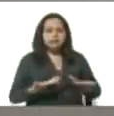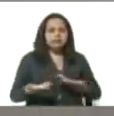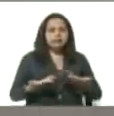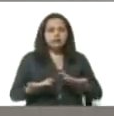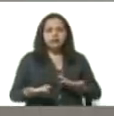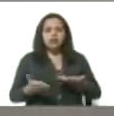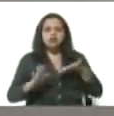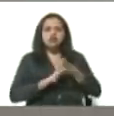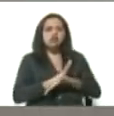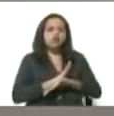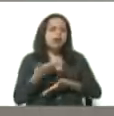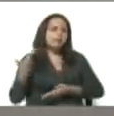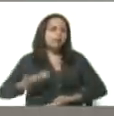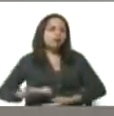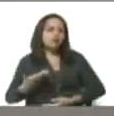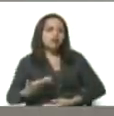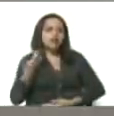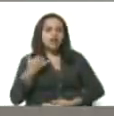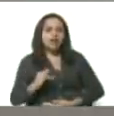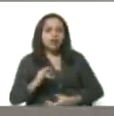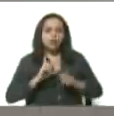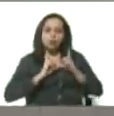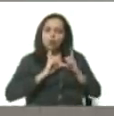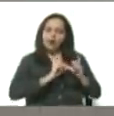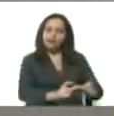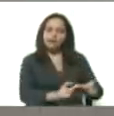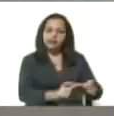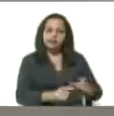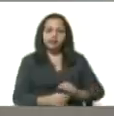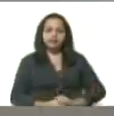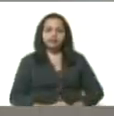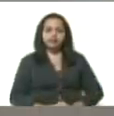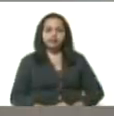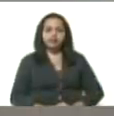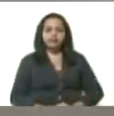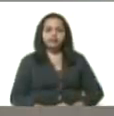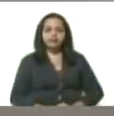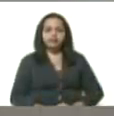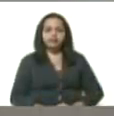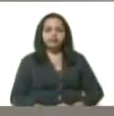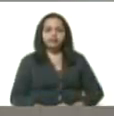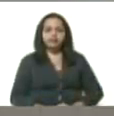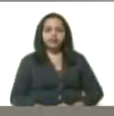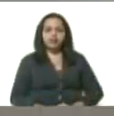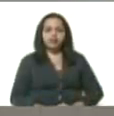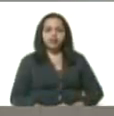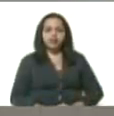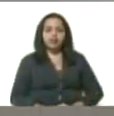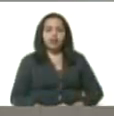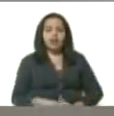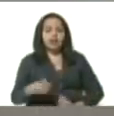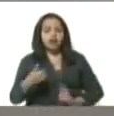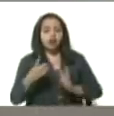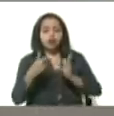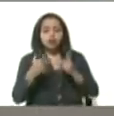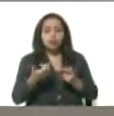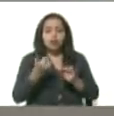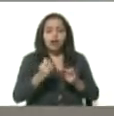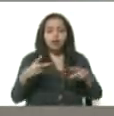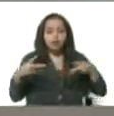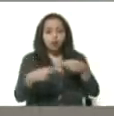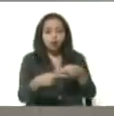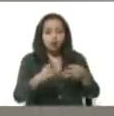justamente del papel que juega la cuarentena en el corte que se hace de las cadenas